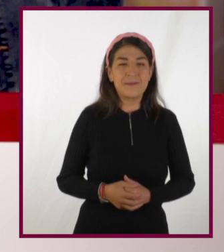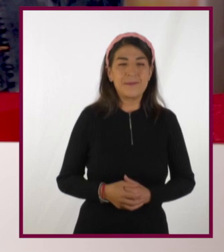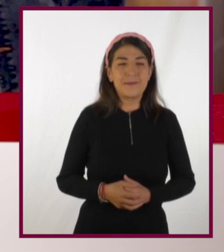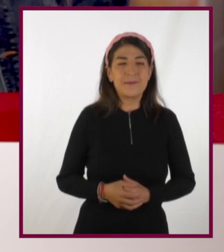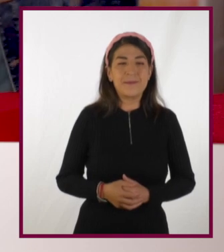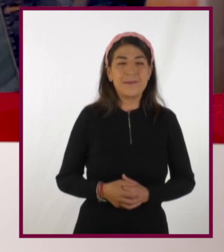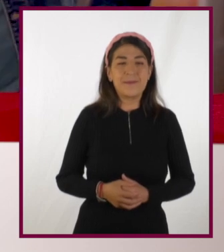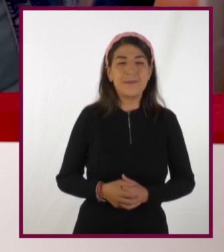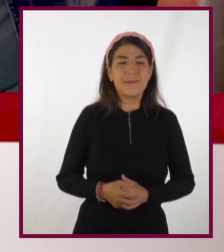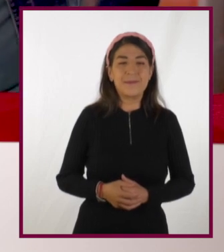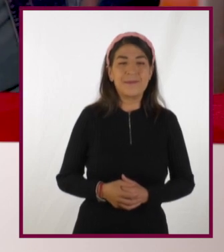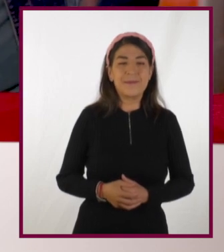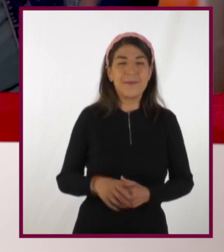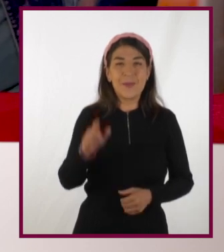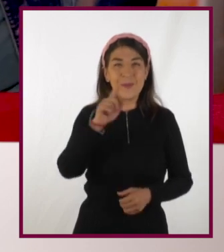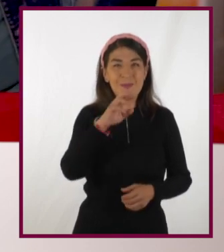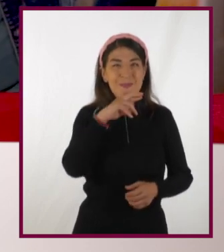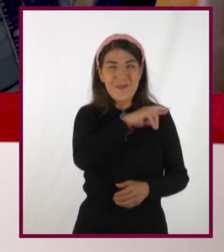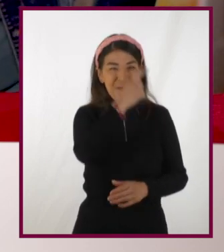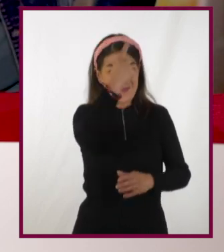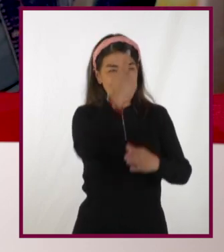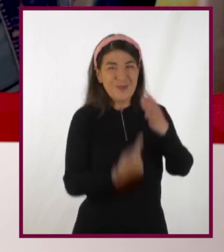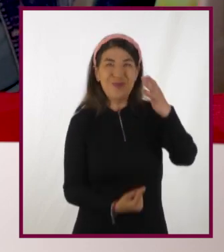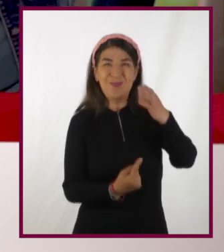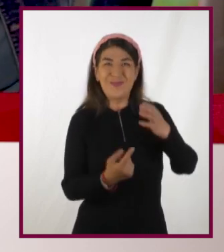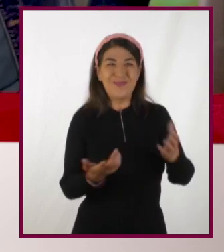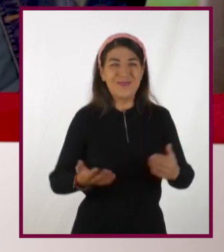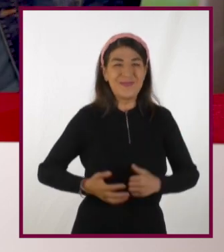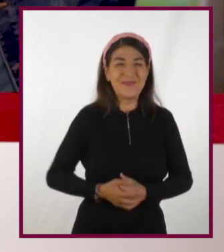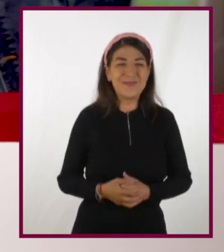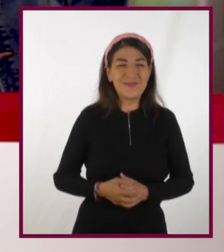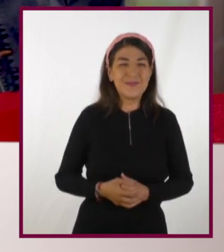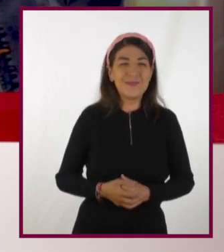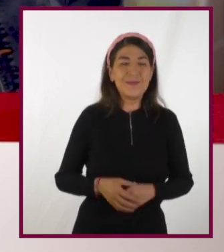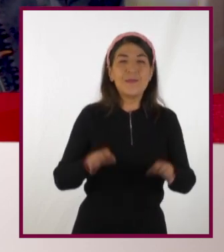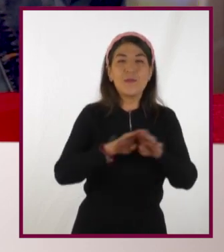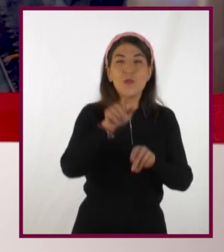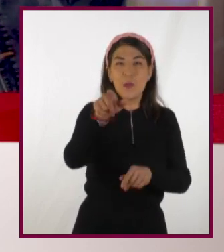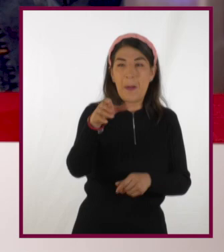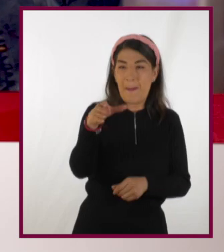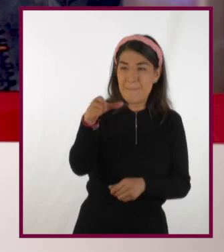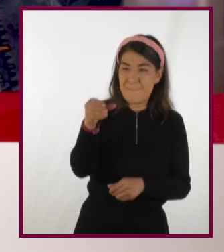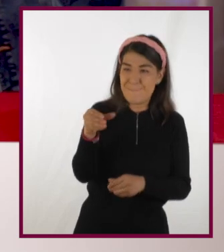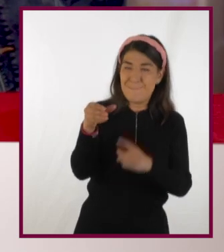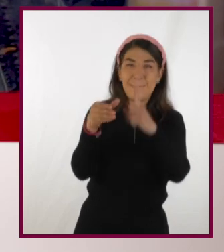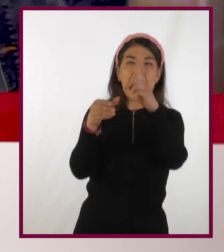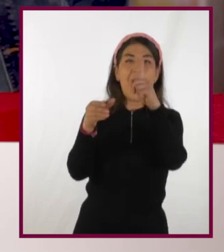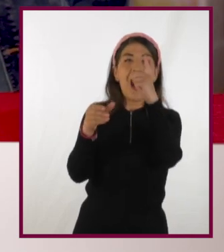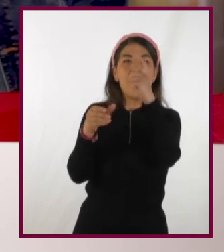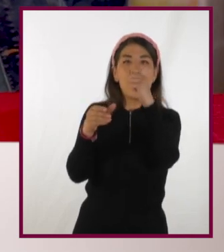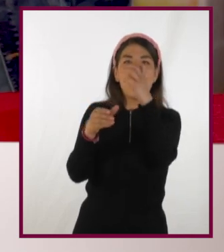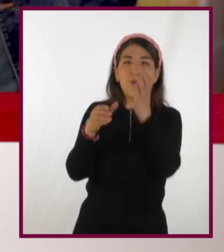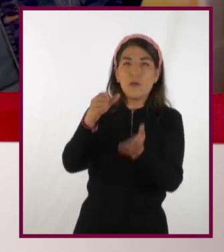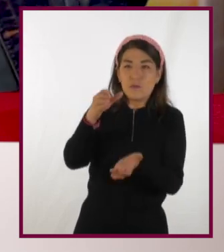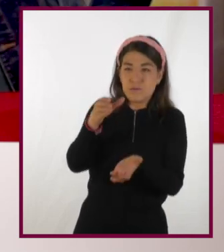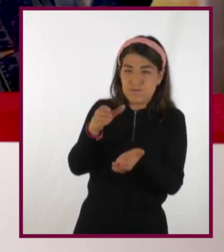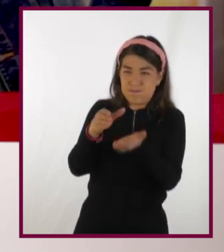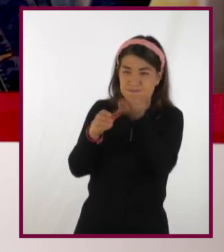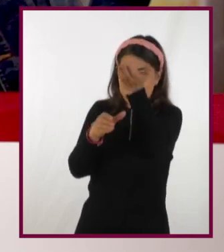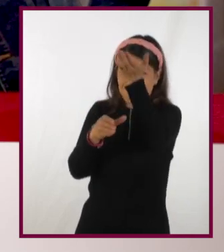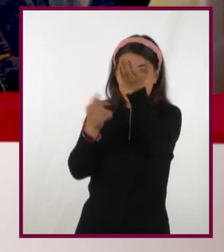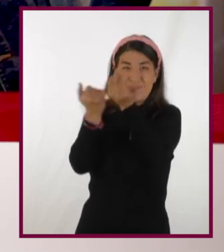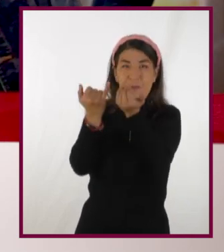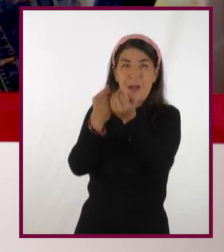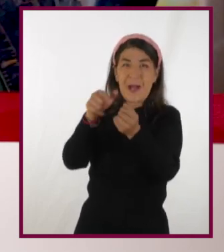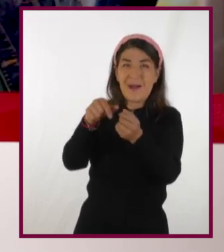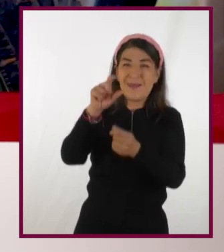Y... ¡ah! ¡Baja súper ¡Órale! rápido! Sí. Al presionar observamos cómo el nivel del agua sube dentro del